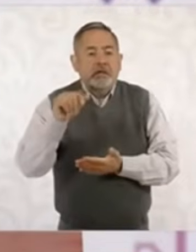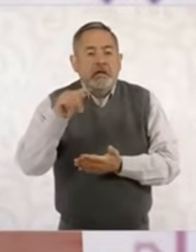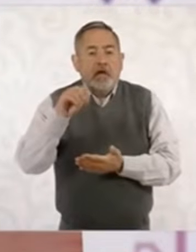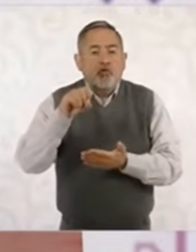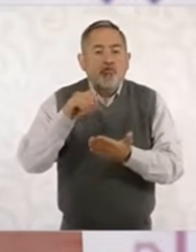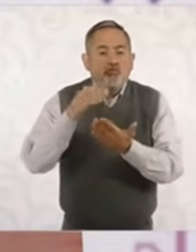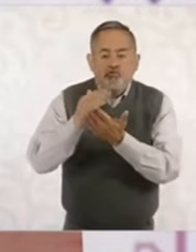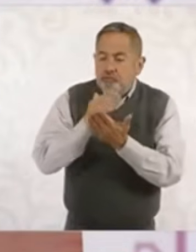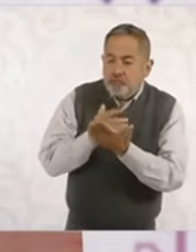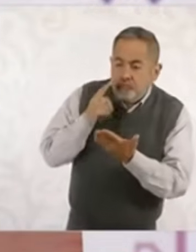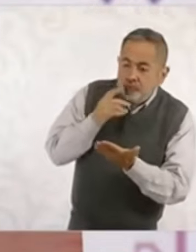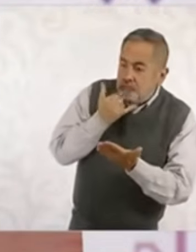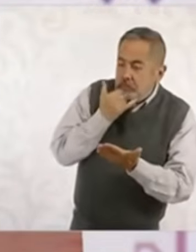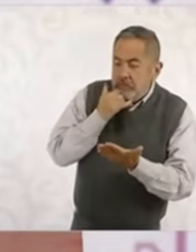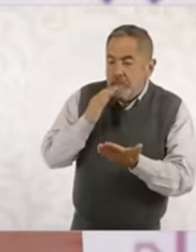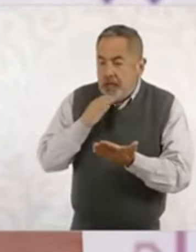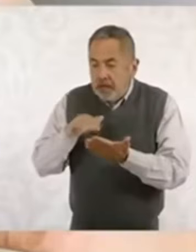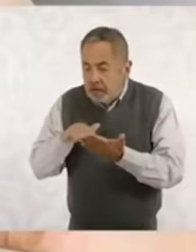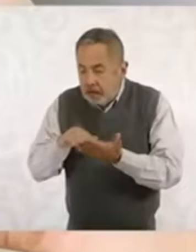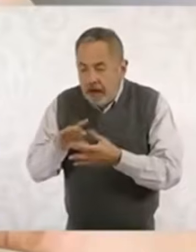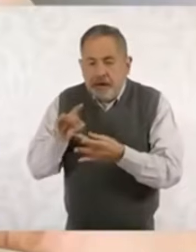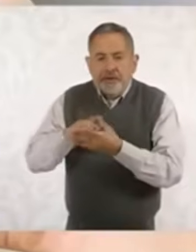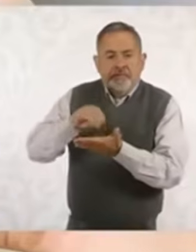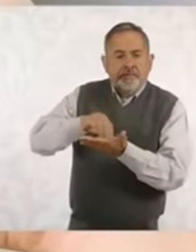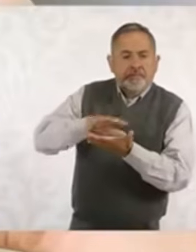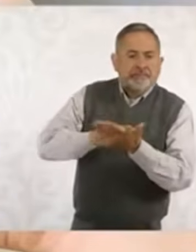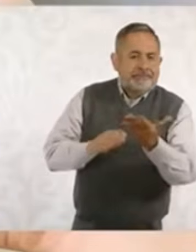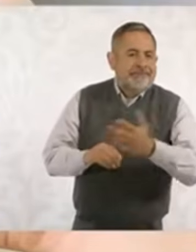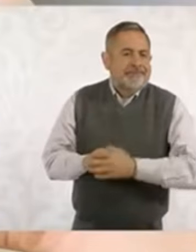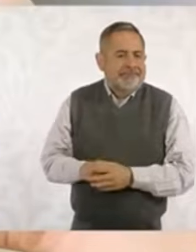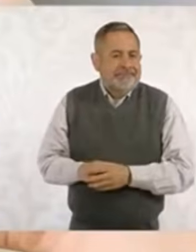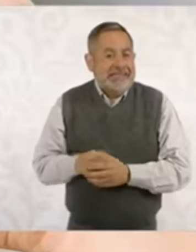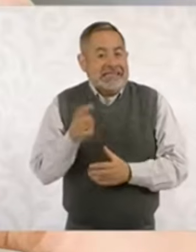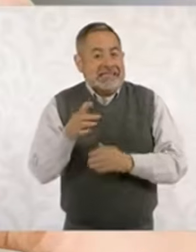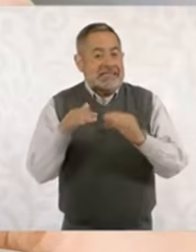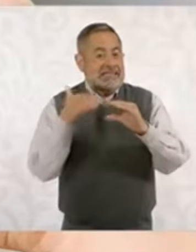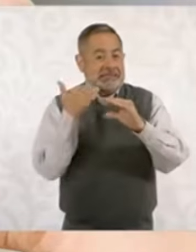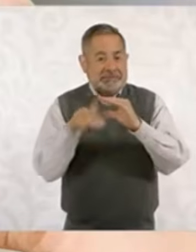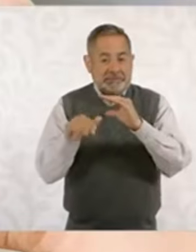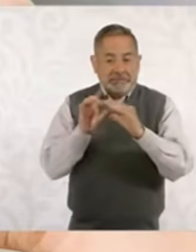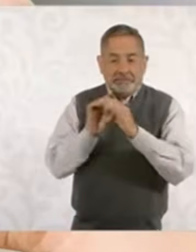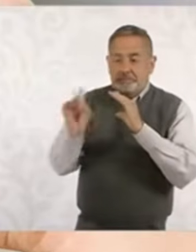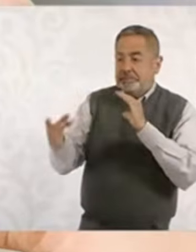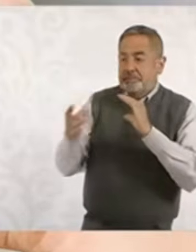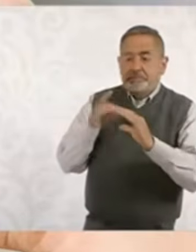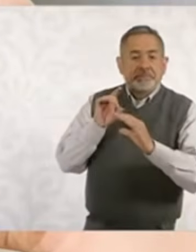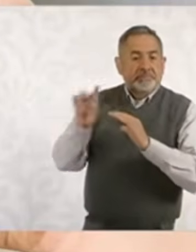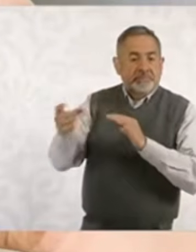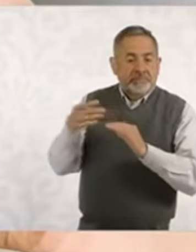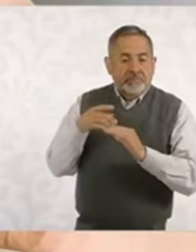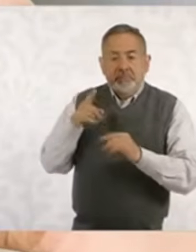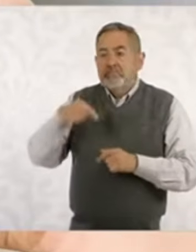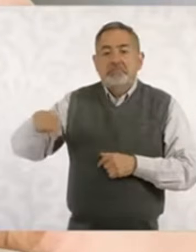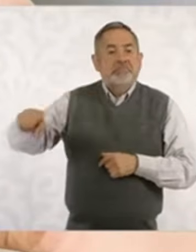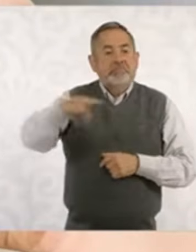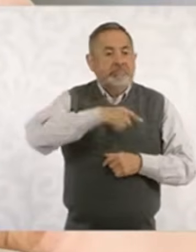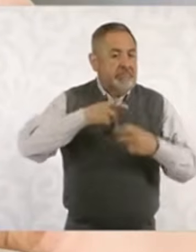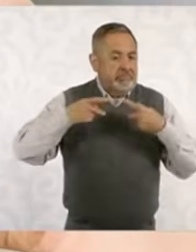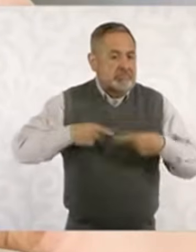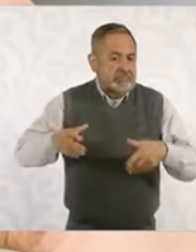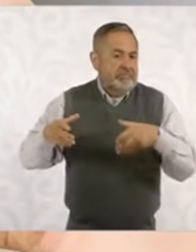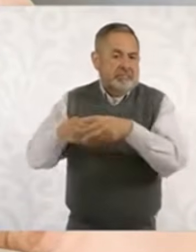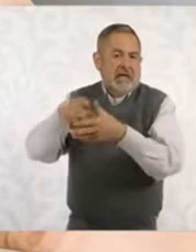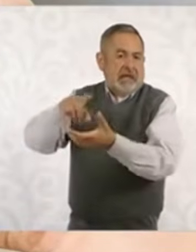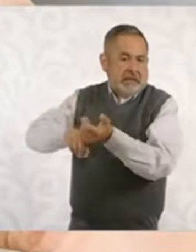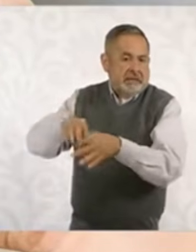cobra mucha importancia porque es la forma en que nos comunicamos con las y los trabajadores al servicio del Estado. Les